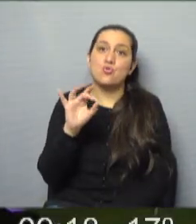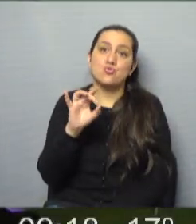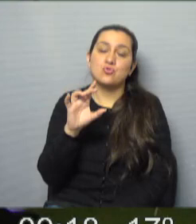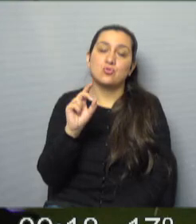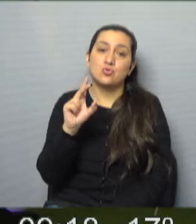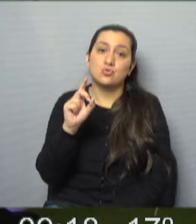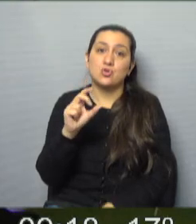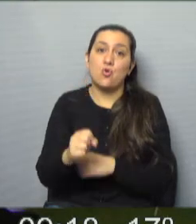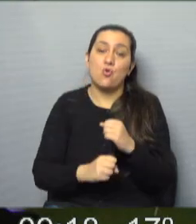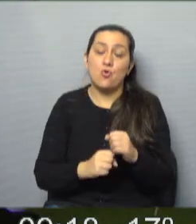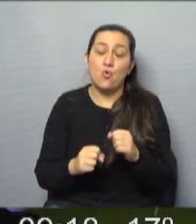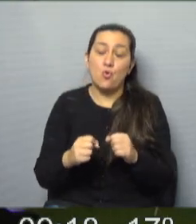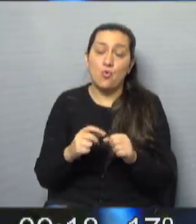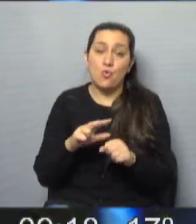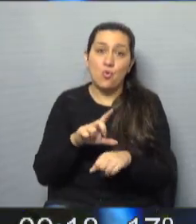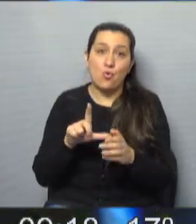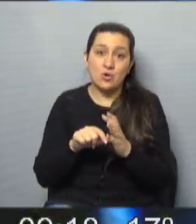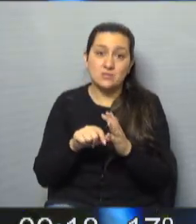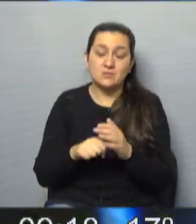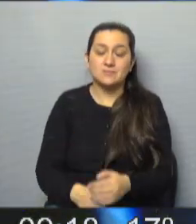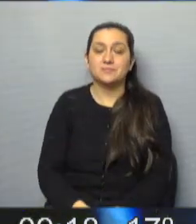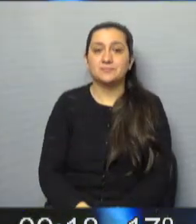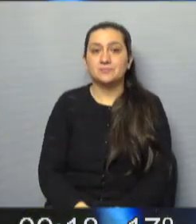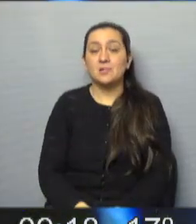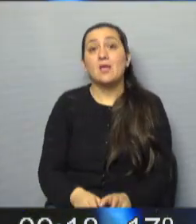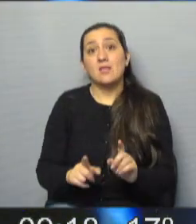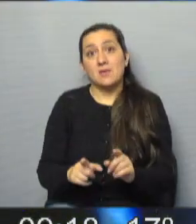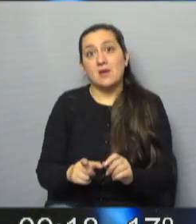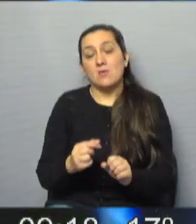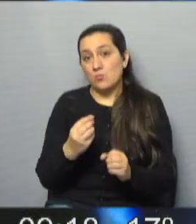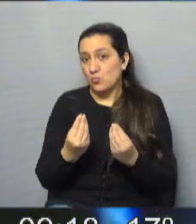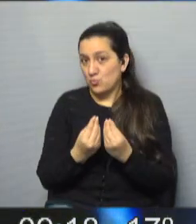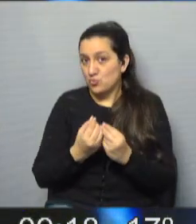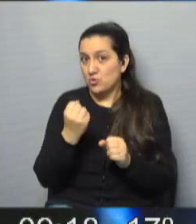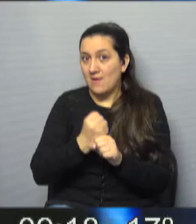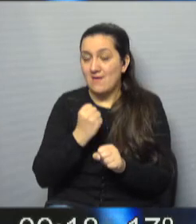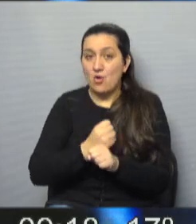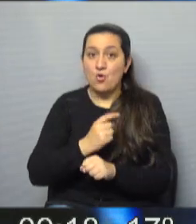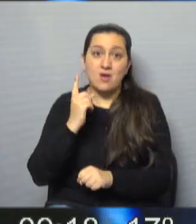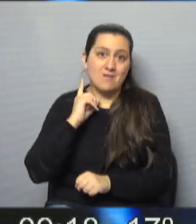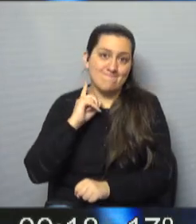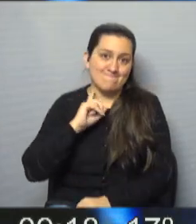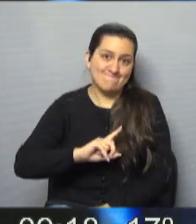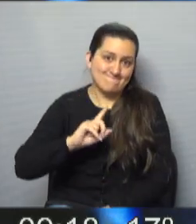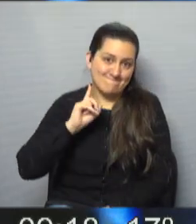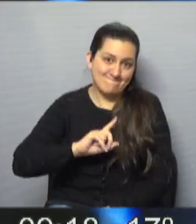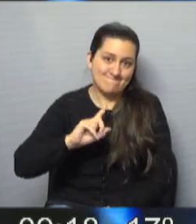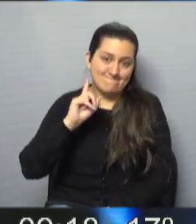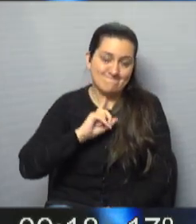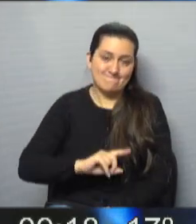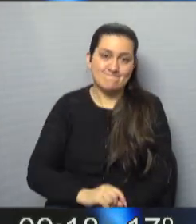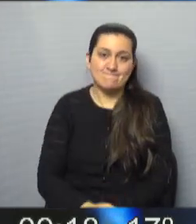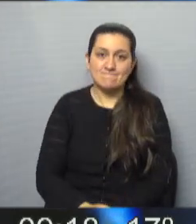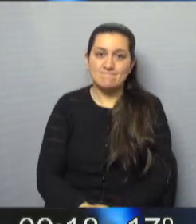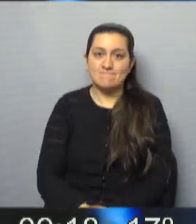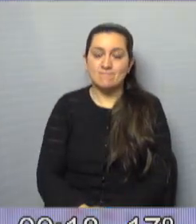negro. Seamos claros, uno que compra un auto le dice, bueno, estás habilitado para manejar el Uber, por ejemplo, bueno, vení, vamos a media.